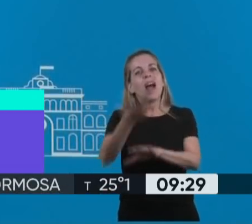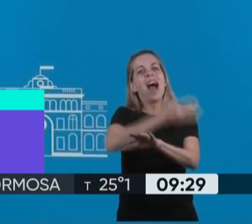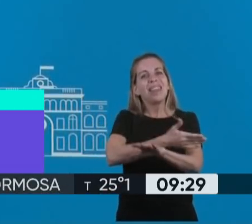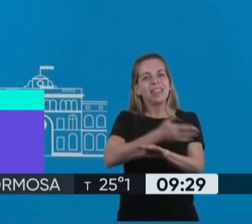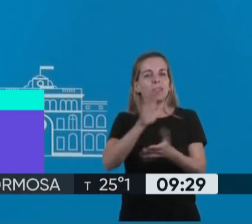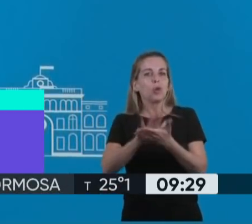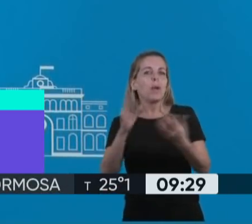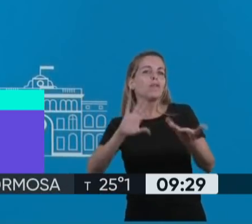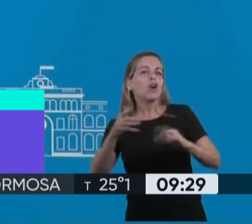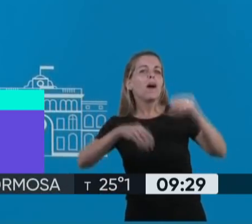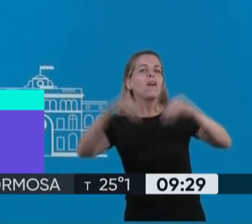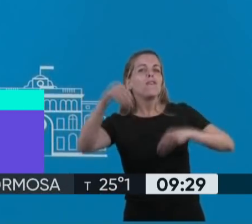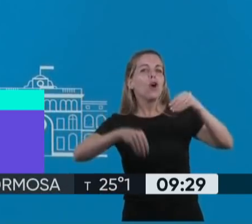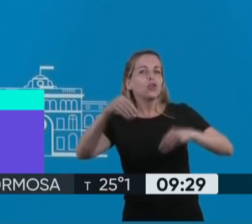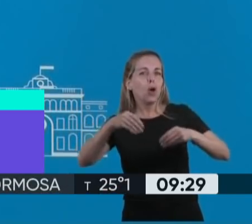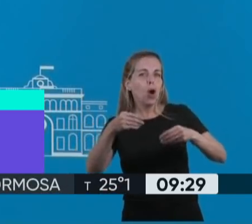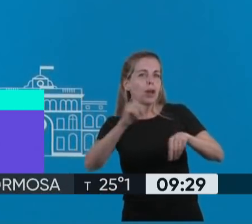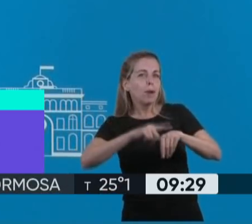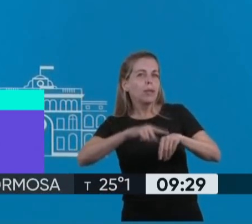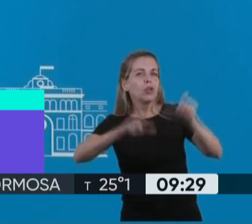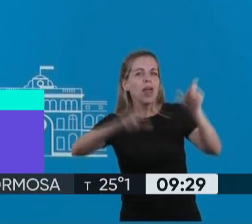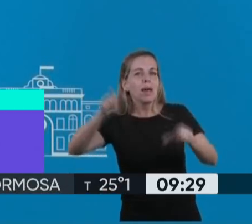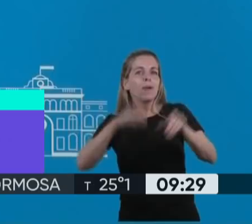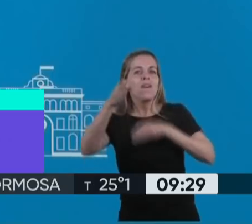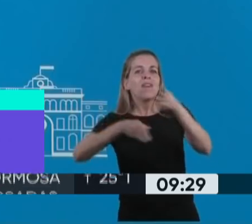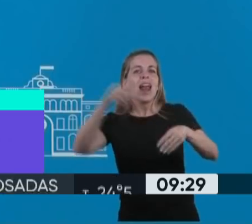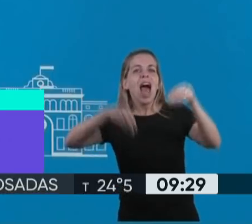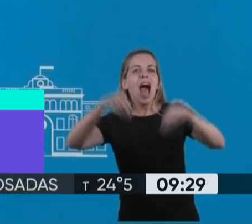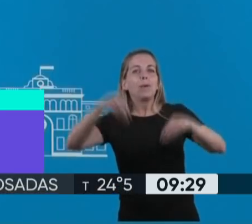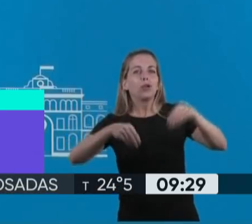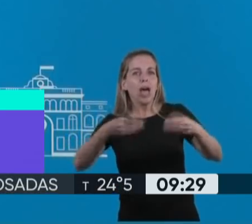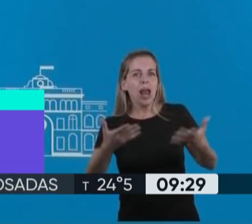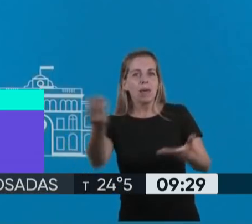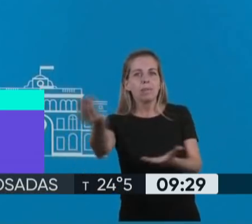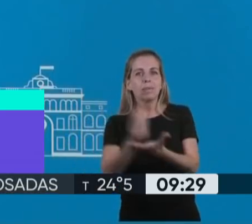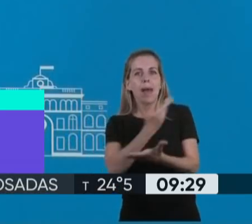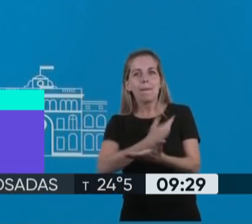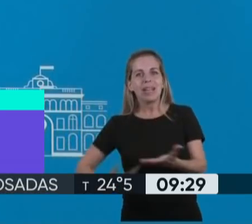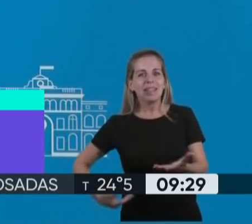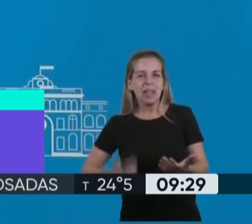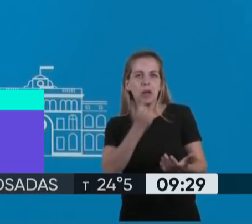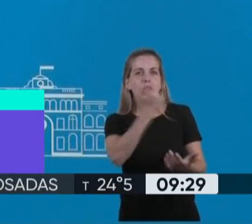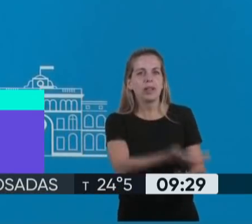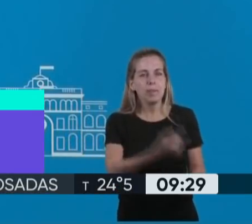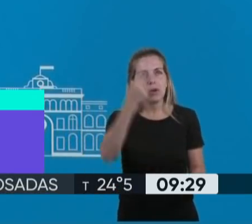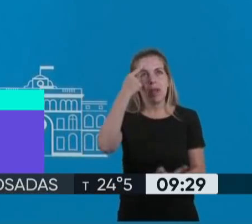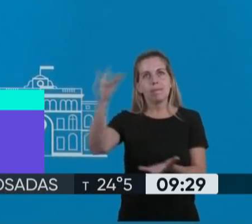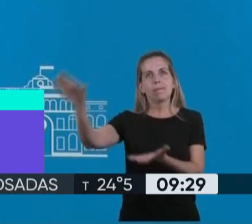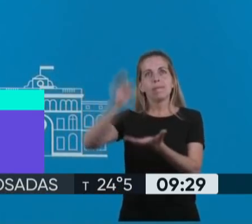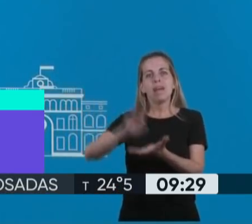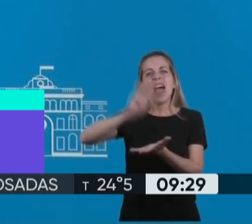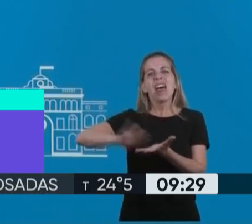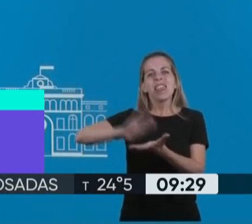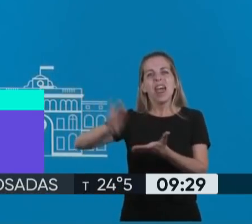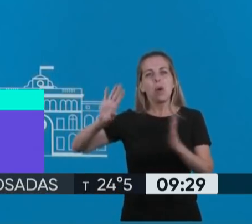tipo de voto que llevamos adelante cuando votamos a aquellos presidentes que no tienen ningún empacho en endeudar al país de la manera en que se endeudó